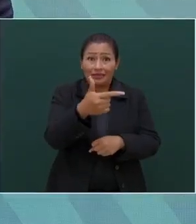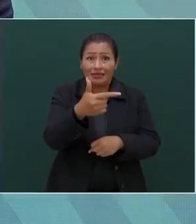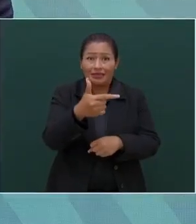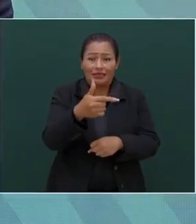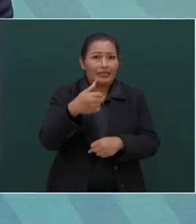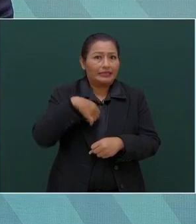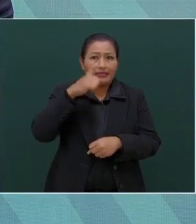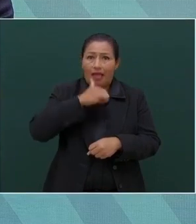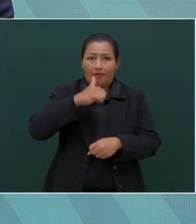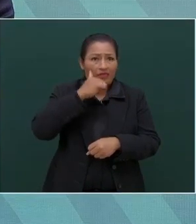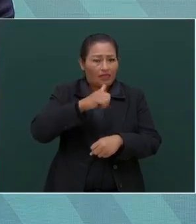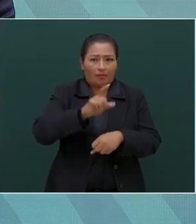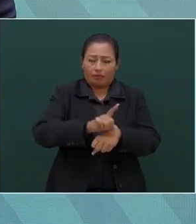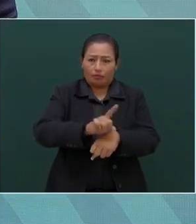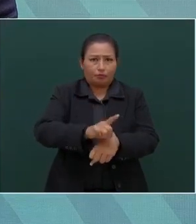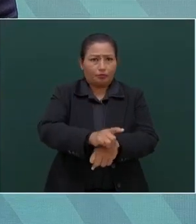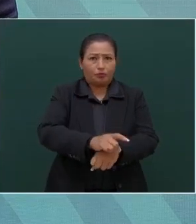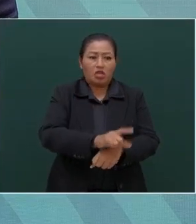aquí.